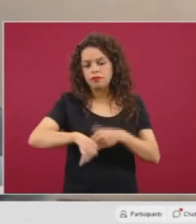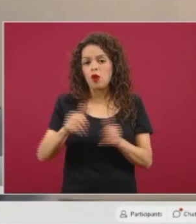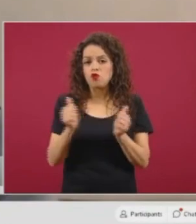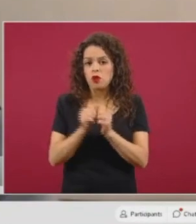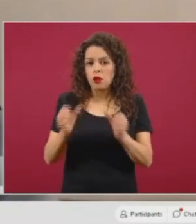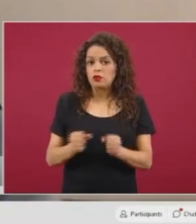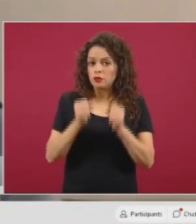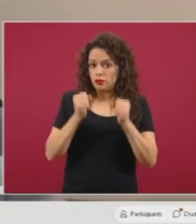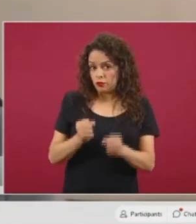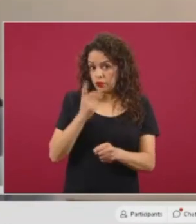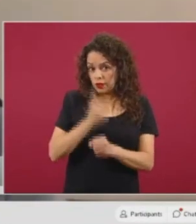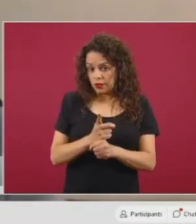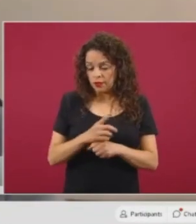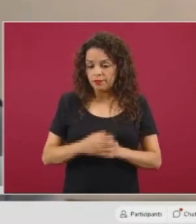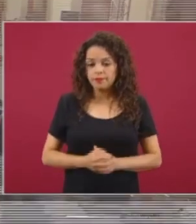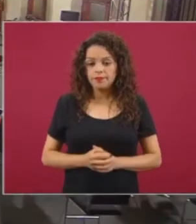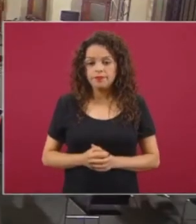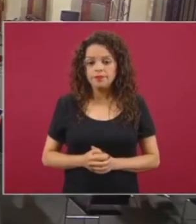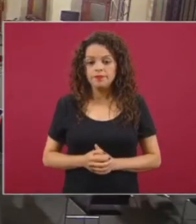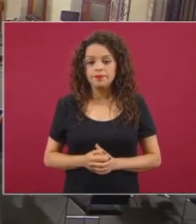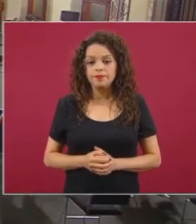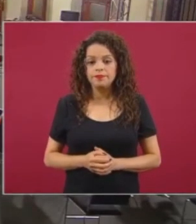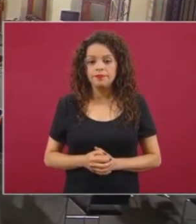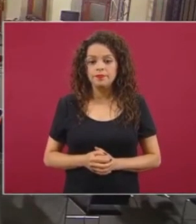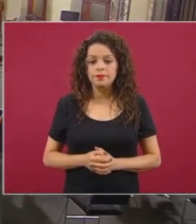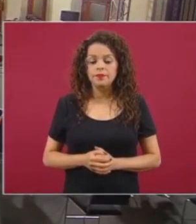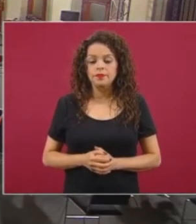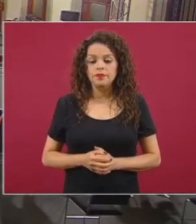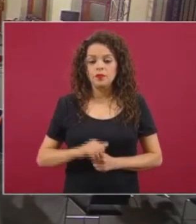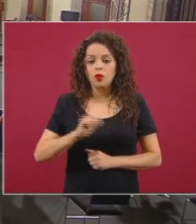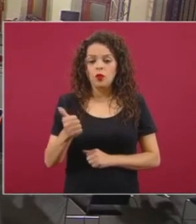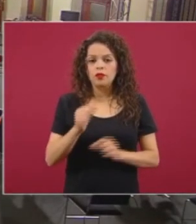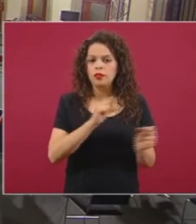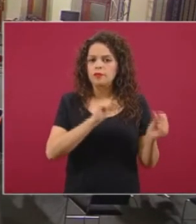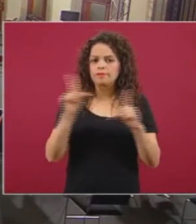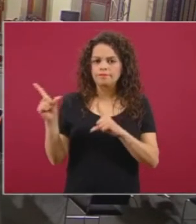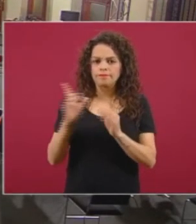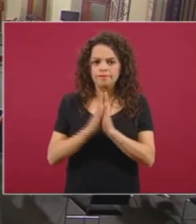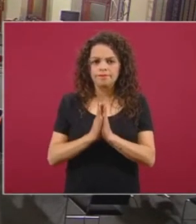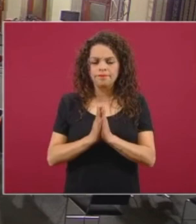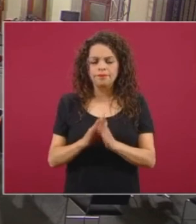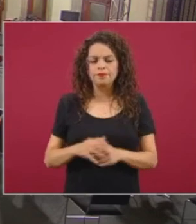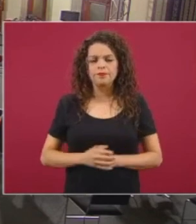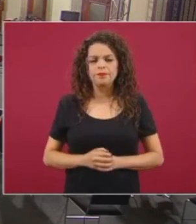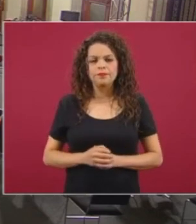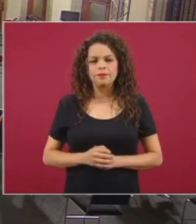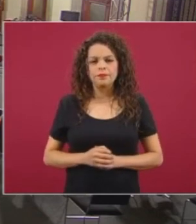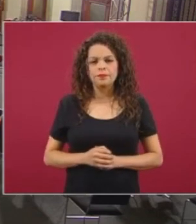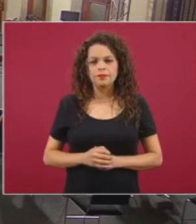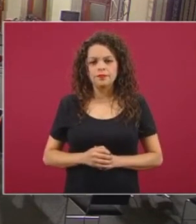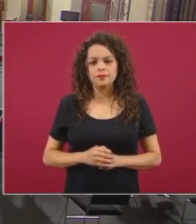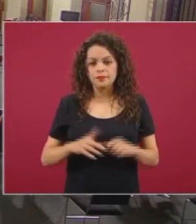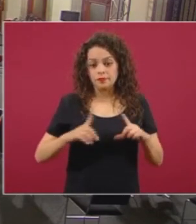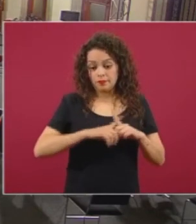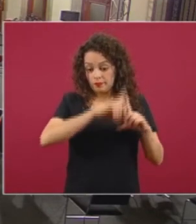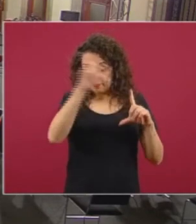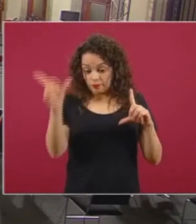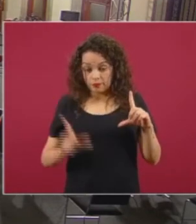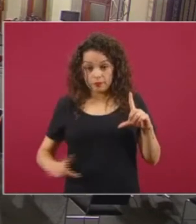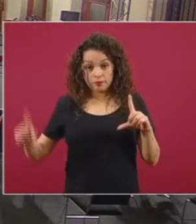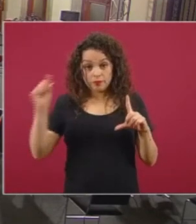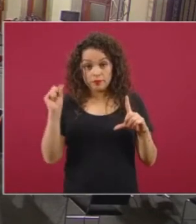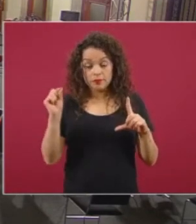que sigue, por favor. Tenemos a nivel de todo el país, el